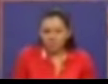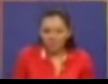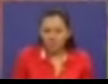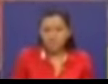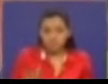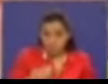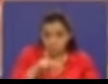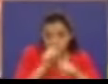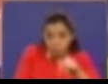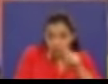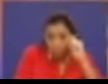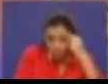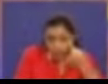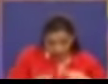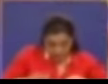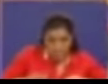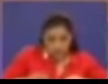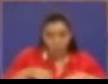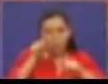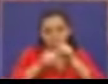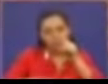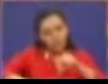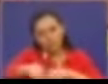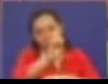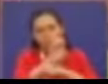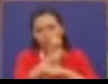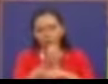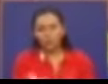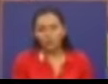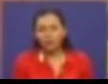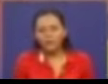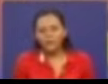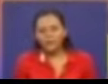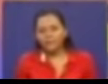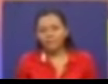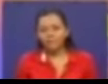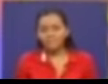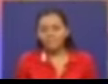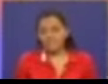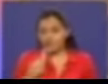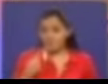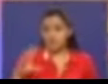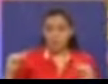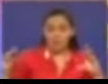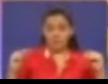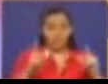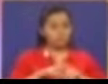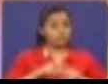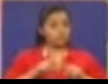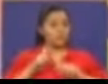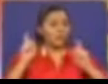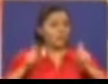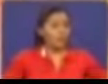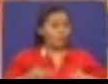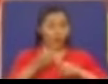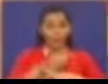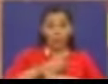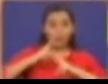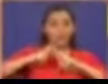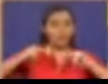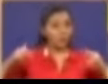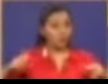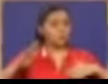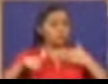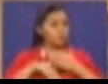daño le hacen no al gobierno, sino al país? Porque ellos se llenan la boca también hablando de ecologismo y no hay nada más ecologista